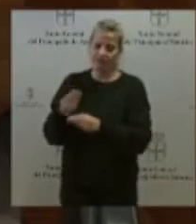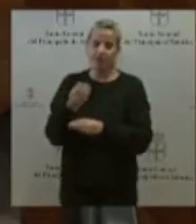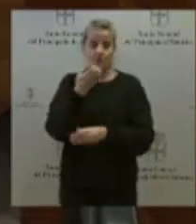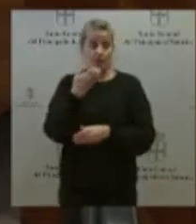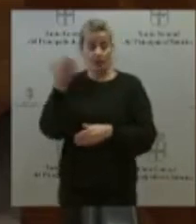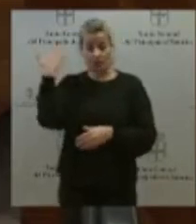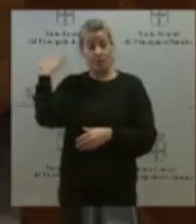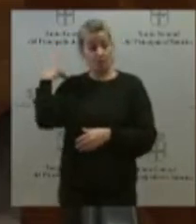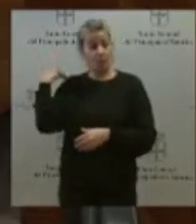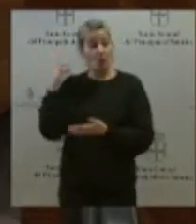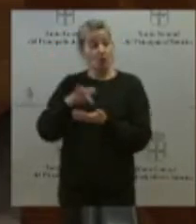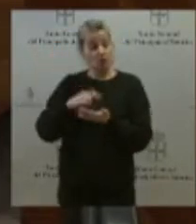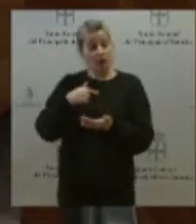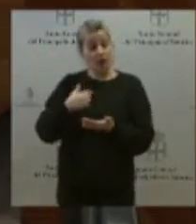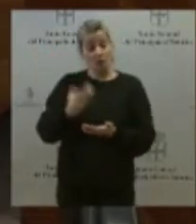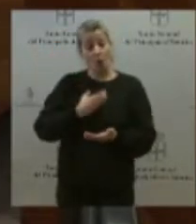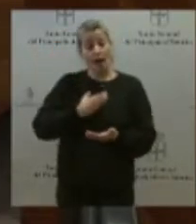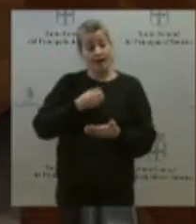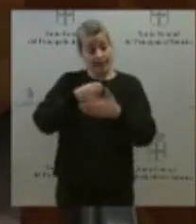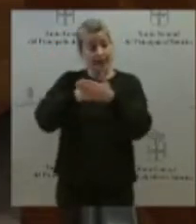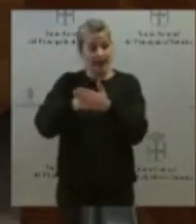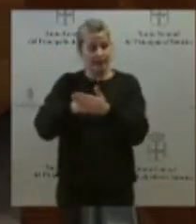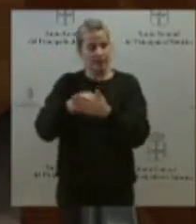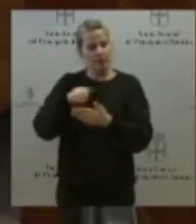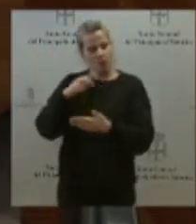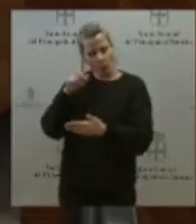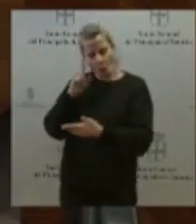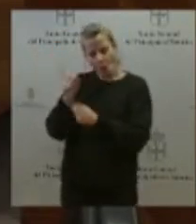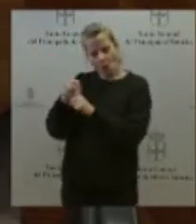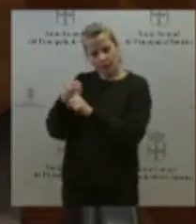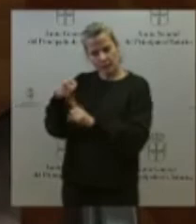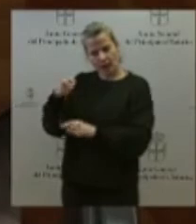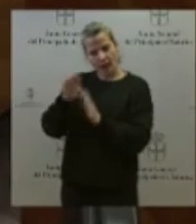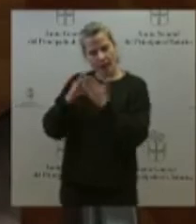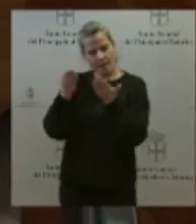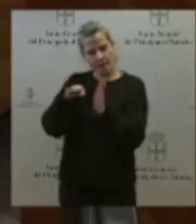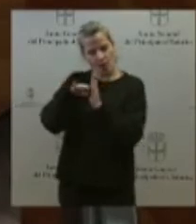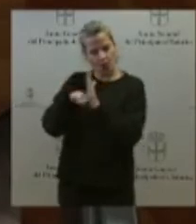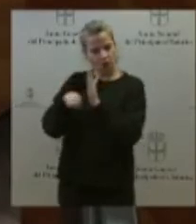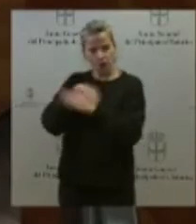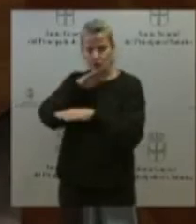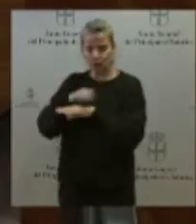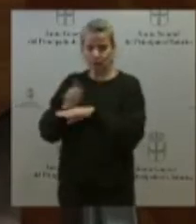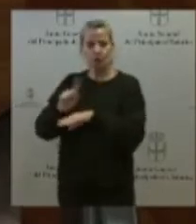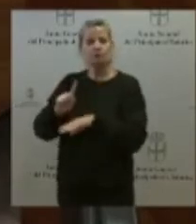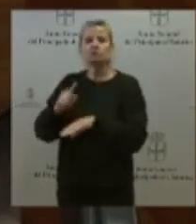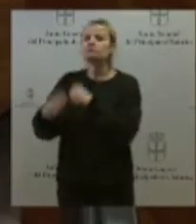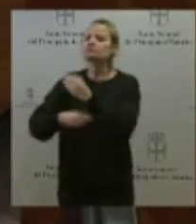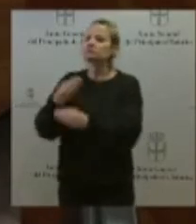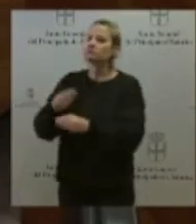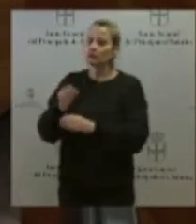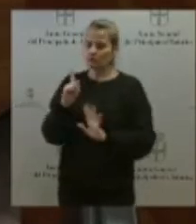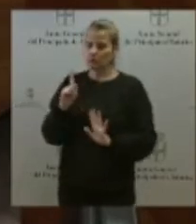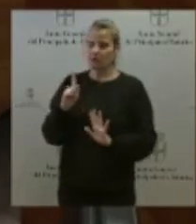un incumplimiento de las condiciones y, lógicamente, actuamos y lo corregimos. Por cierto, yo también hablaba, además, diariamente con los trabajadores y